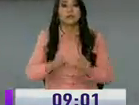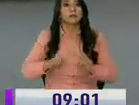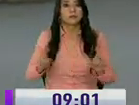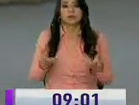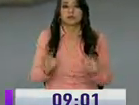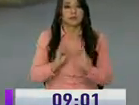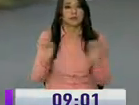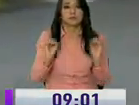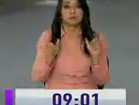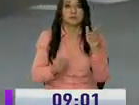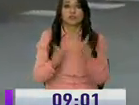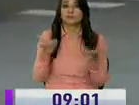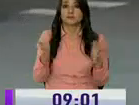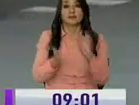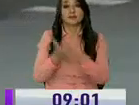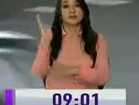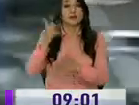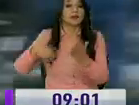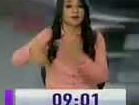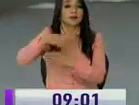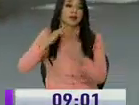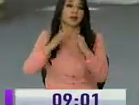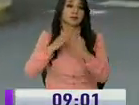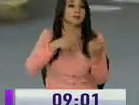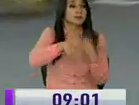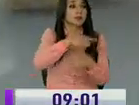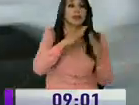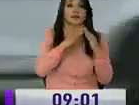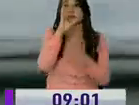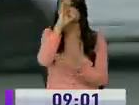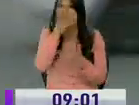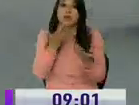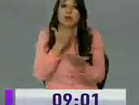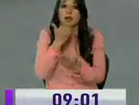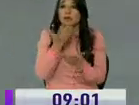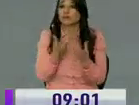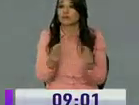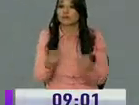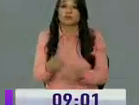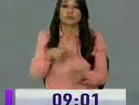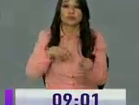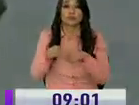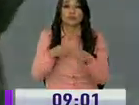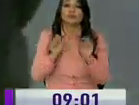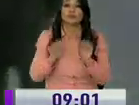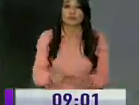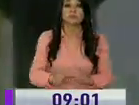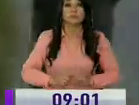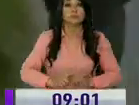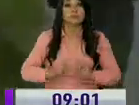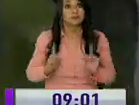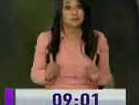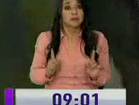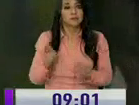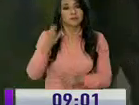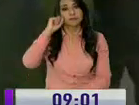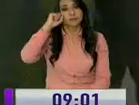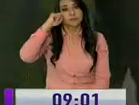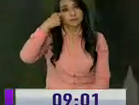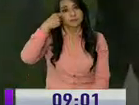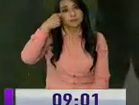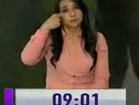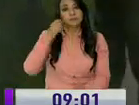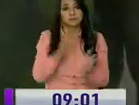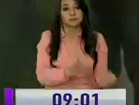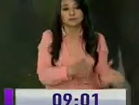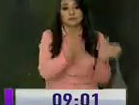embargo ahora ya definitivamente desistieron y todos están buscando otras alternativas de transporte. Sin embargo, es preciso recordar que junto a